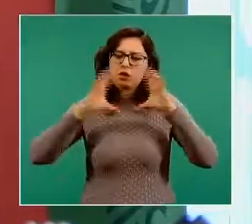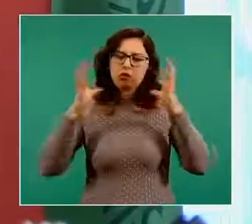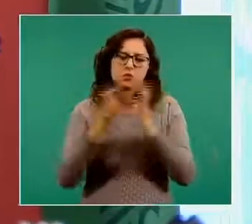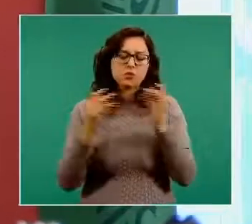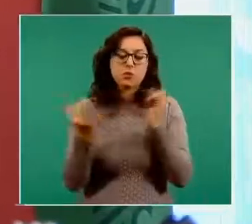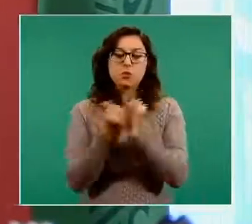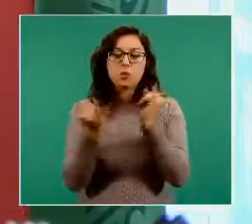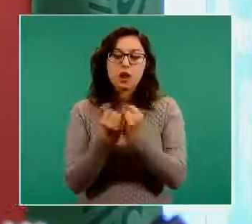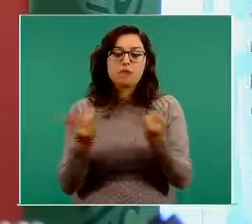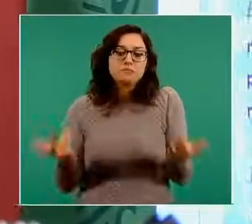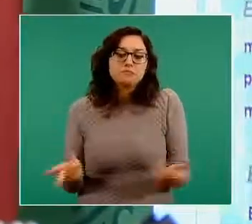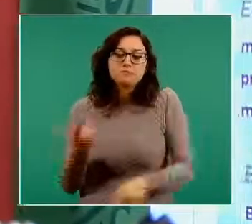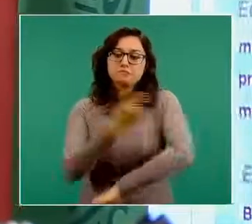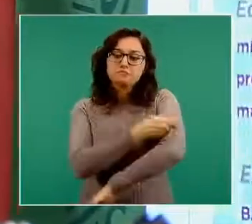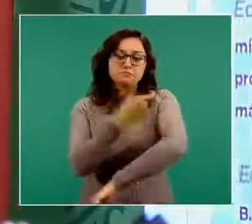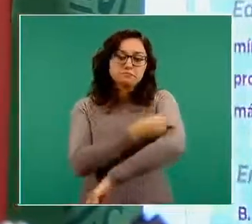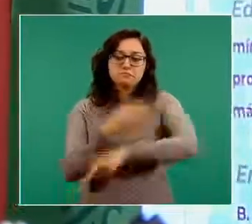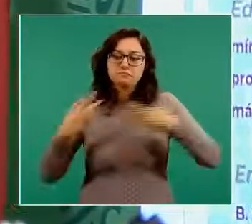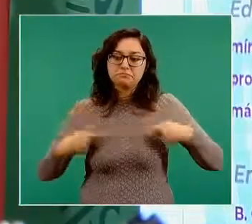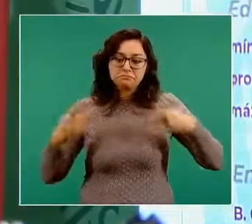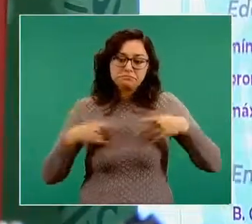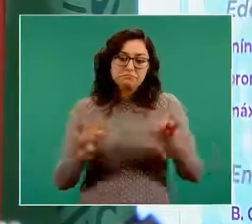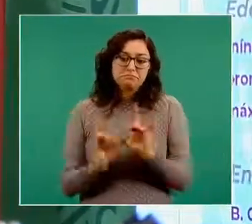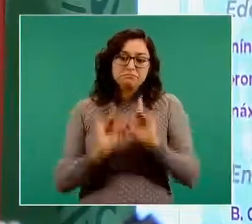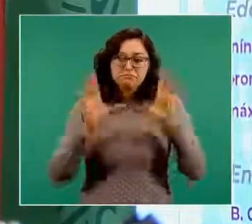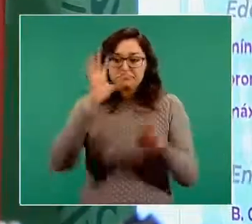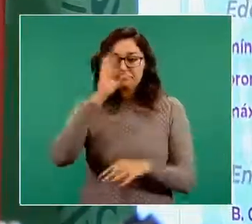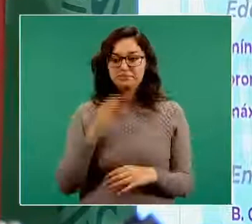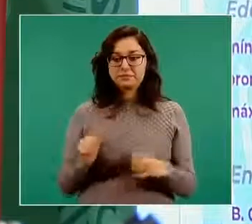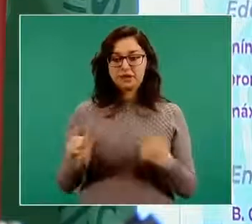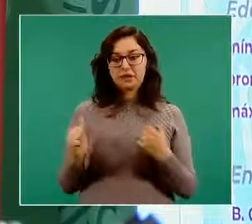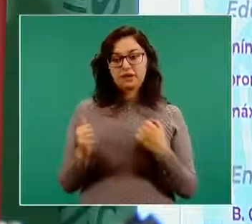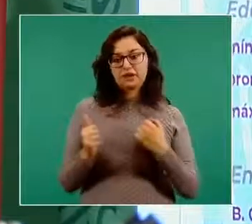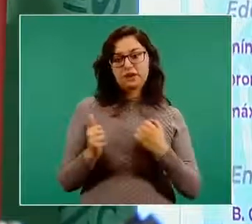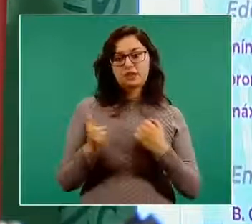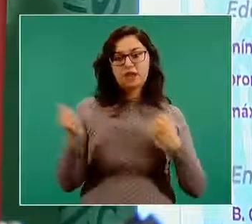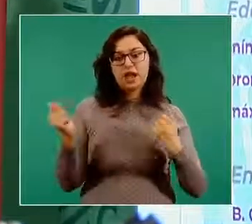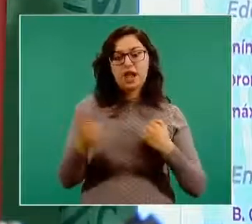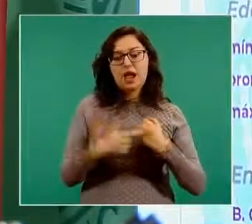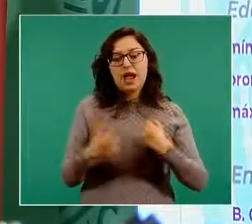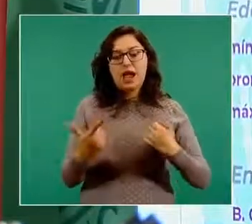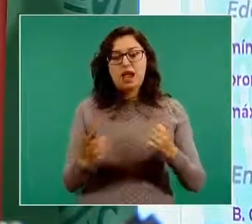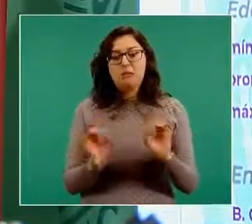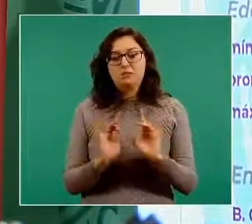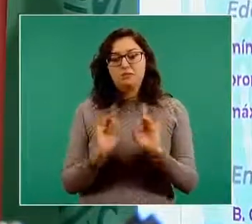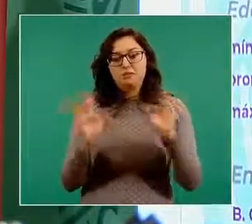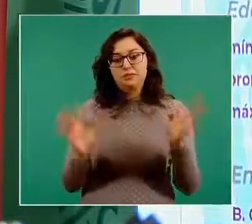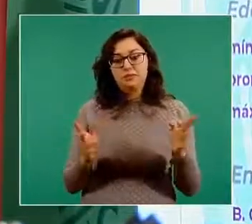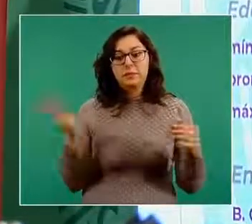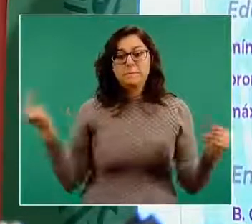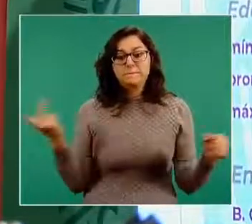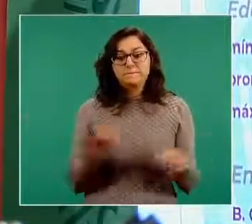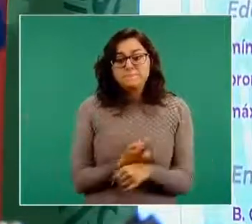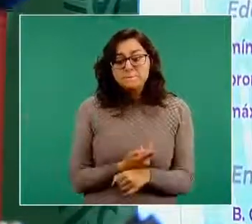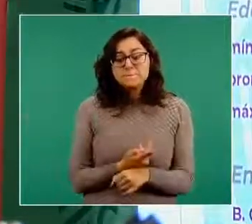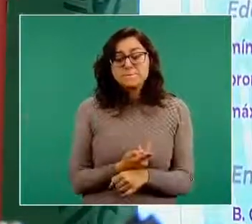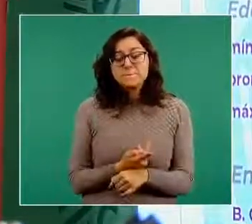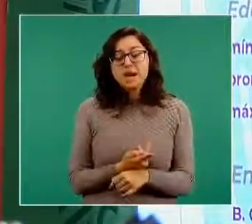la medida en que se pongan vacunas. Como hemos dicho muchas veces, lo volvemos a decir, eventos